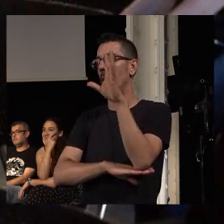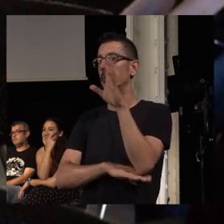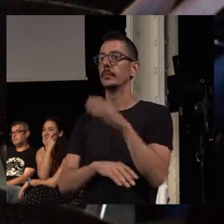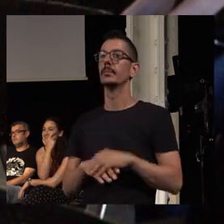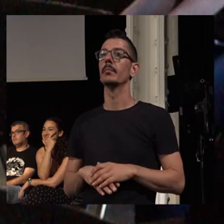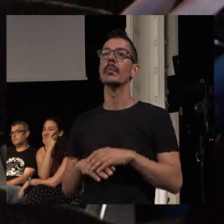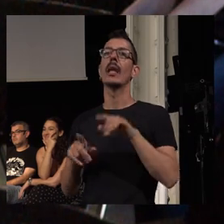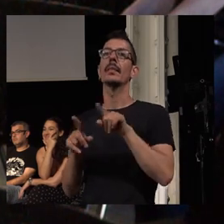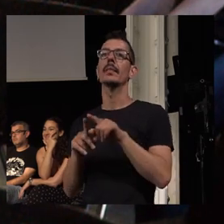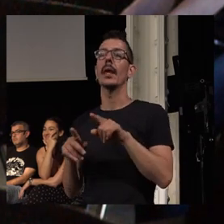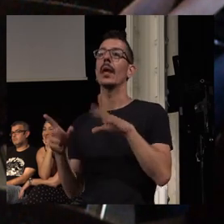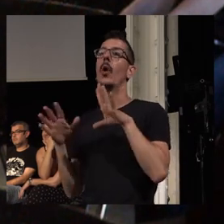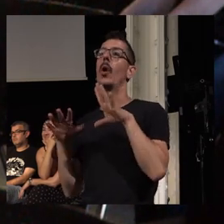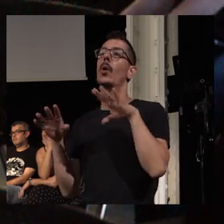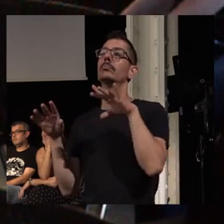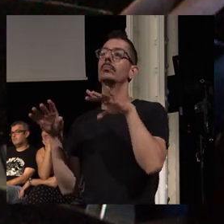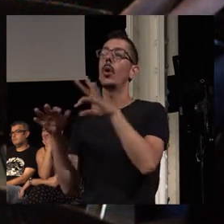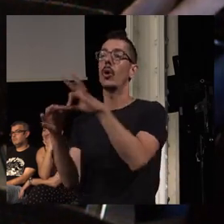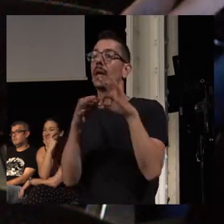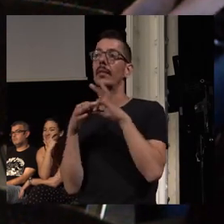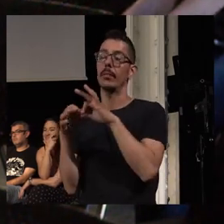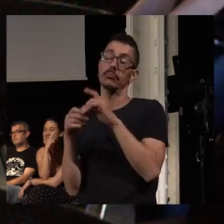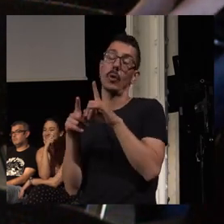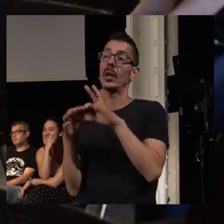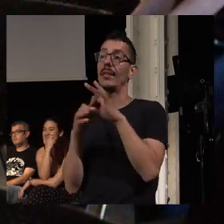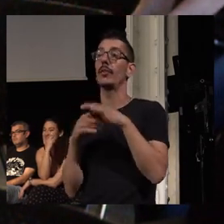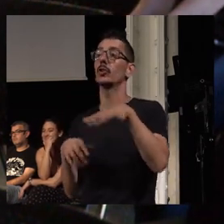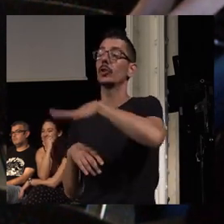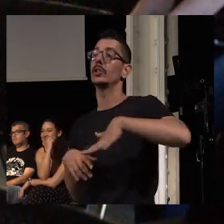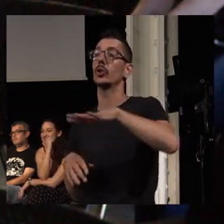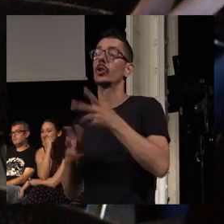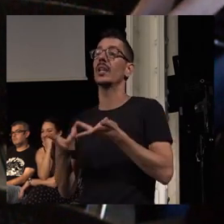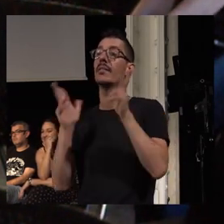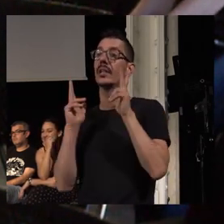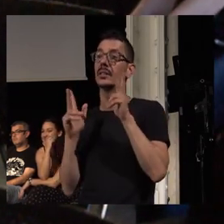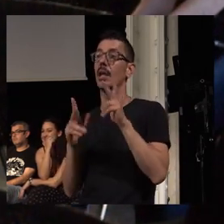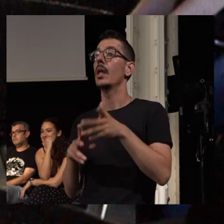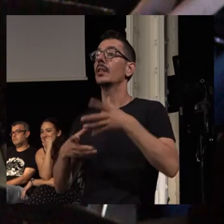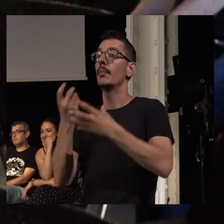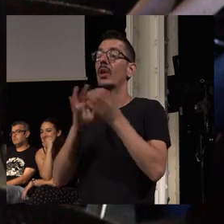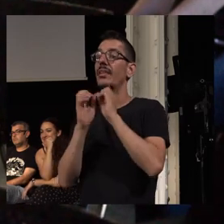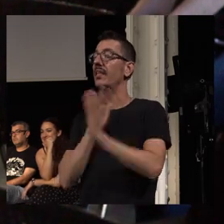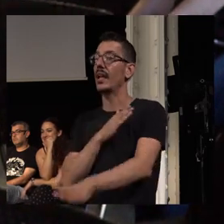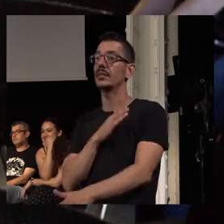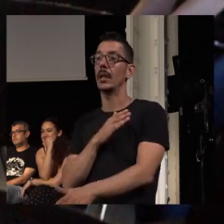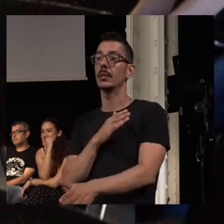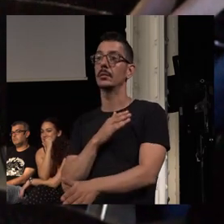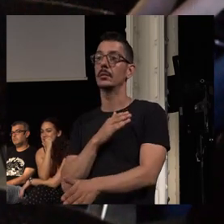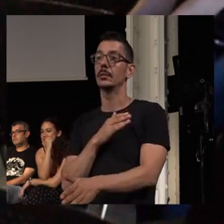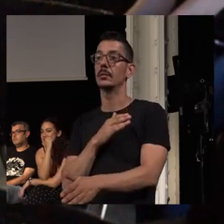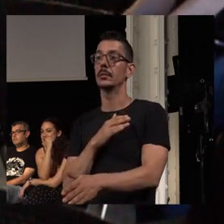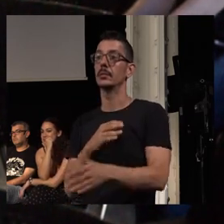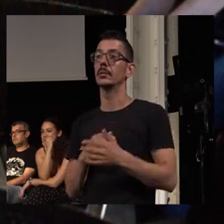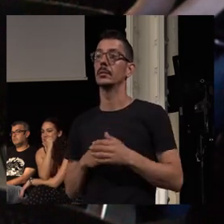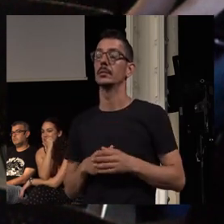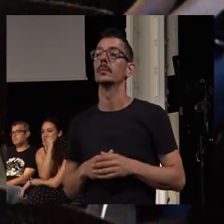confederaciones libres que funcionan a través de la democracia directa y que eso no tiene absolutamente nada que ver con tomar las instituciones actuales capitalistas ni